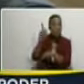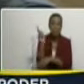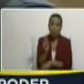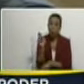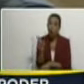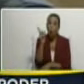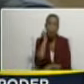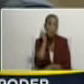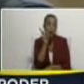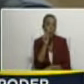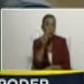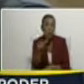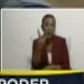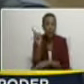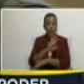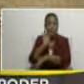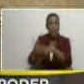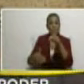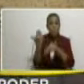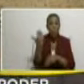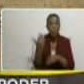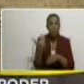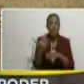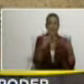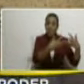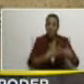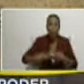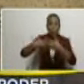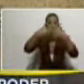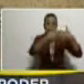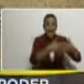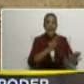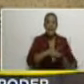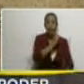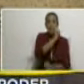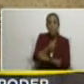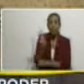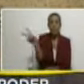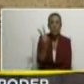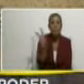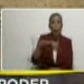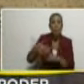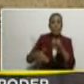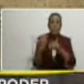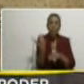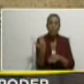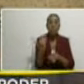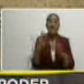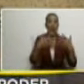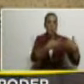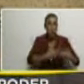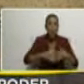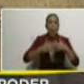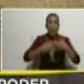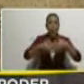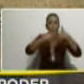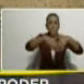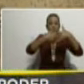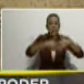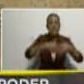diputados, diputadas, el modelo que los Estados Unidos de Norteamérica le quiere imponer a Venezuela es el modelo de la compañía